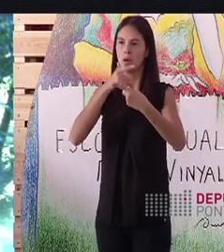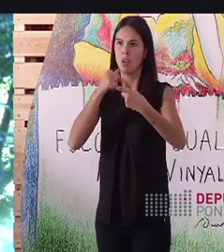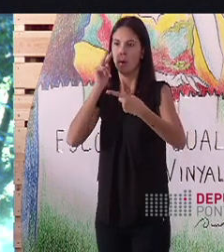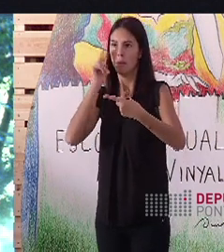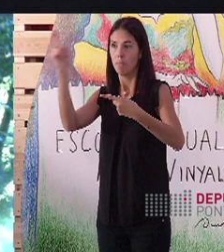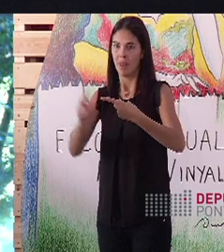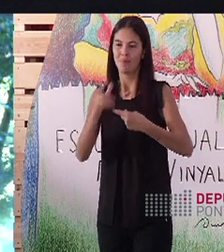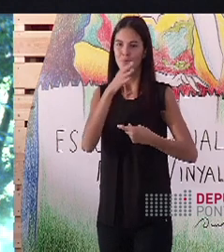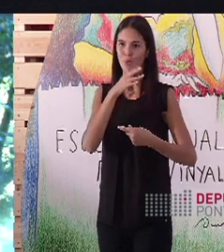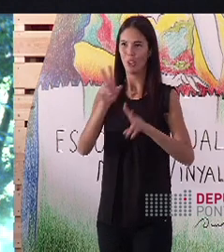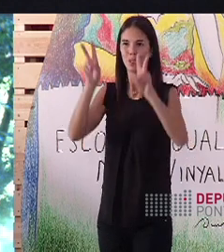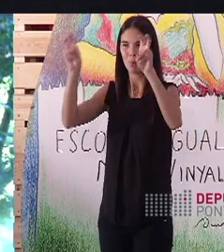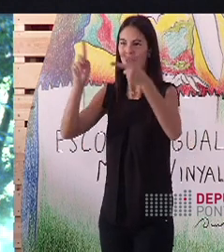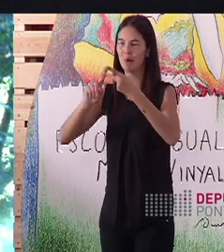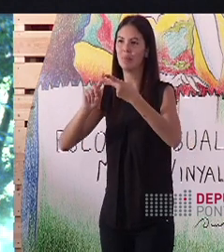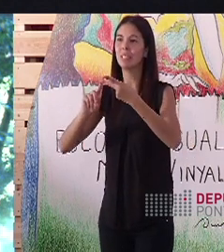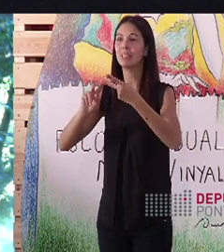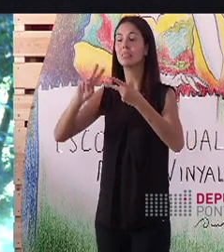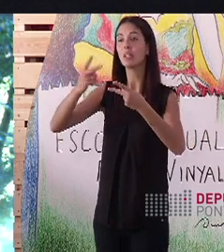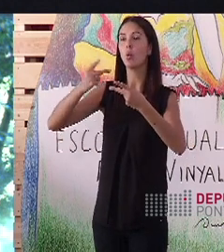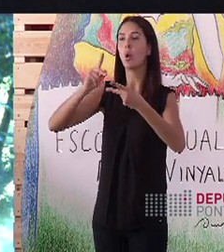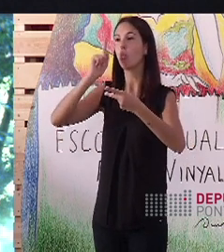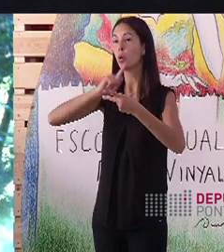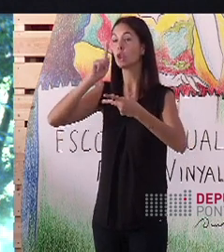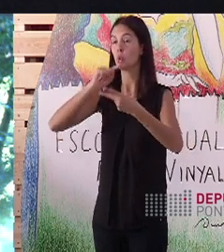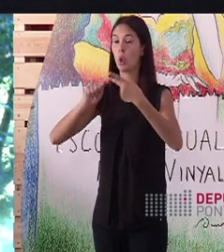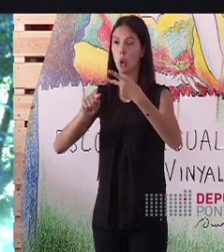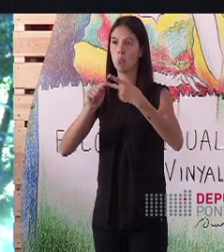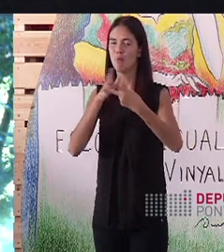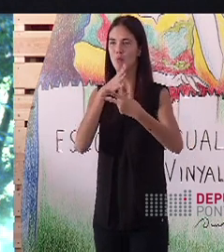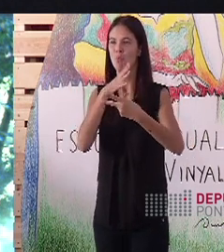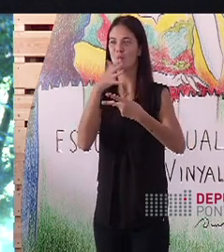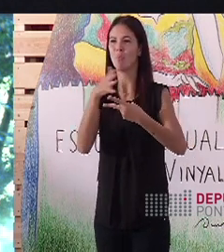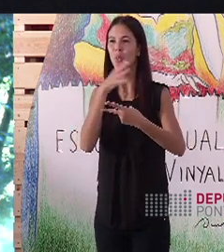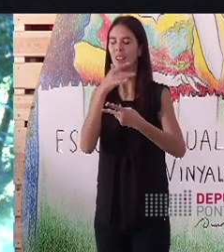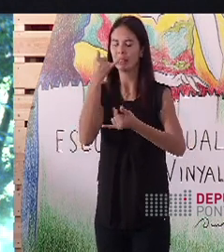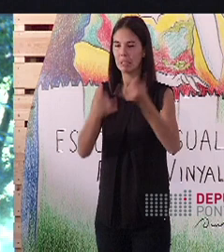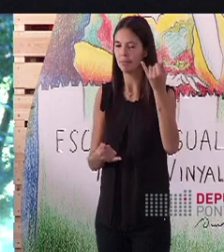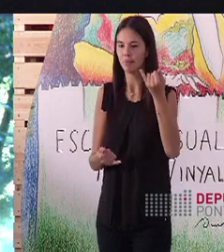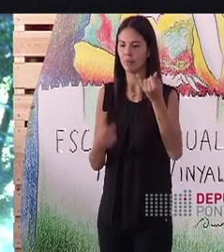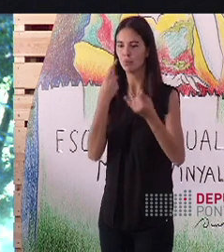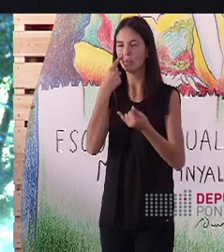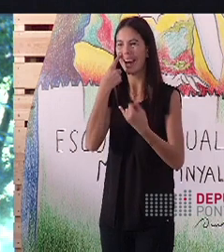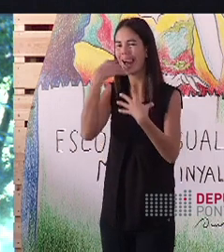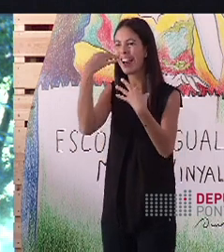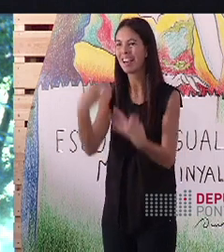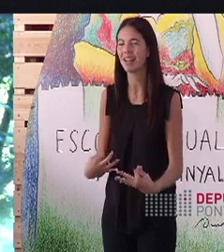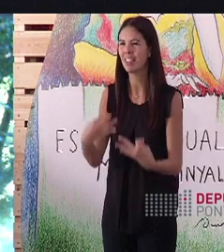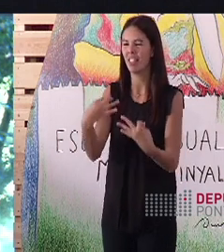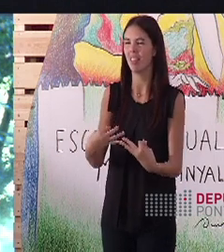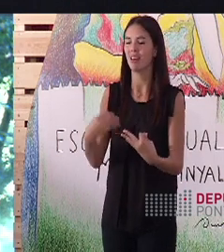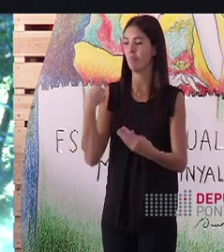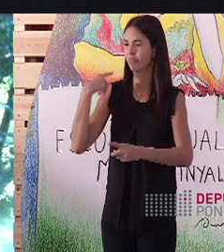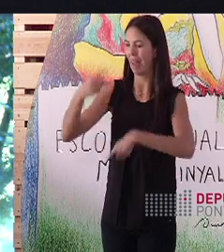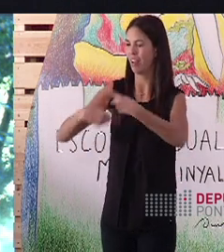beben de ahí, y al de la prostitución, en segunda instancia, porque se ha convertido en una realidad que tiene unos efectos